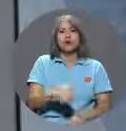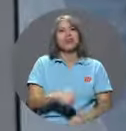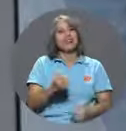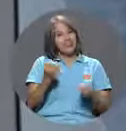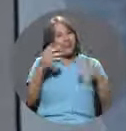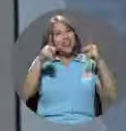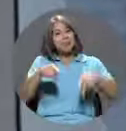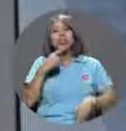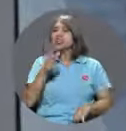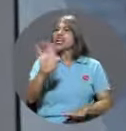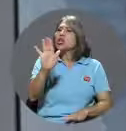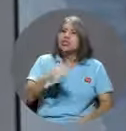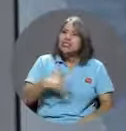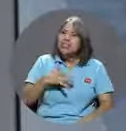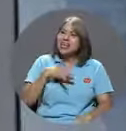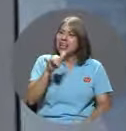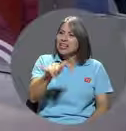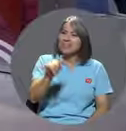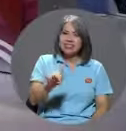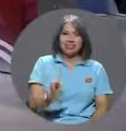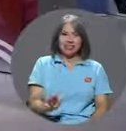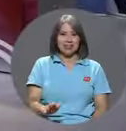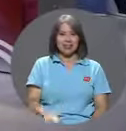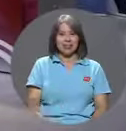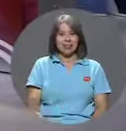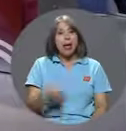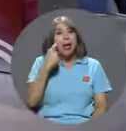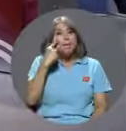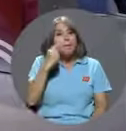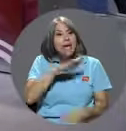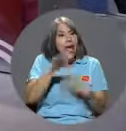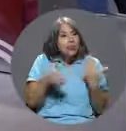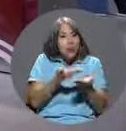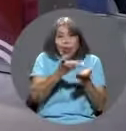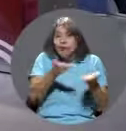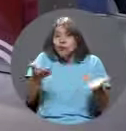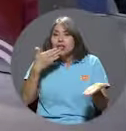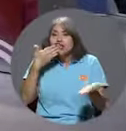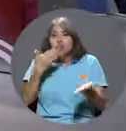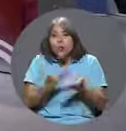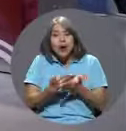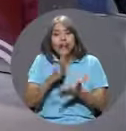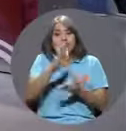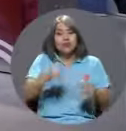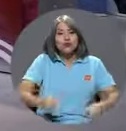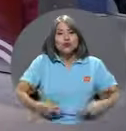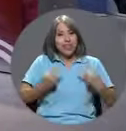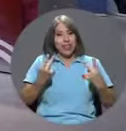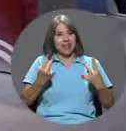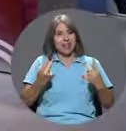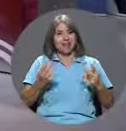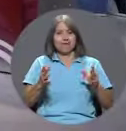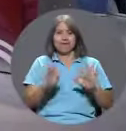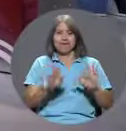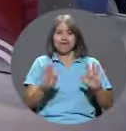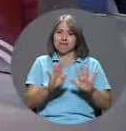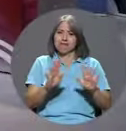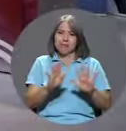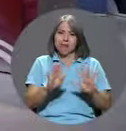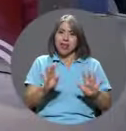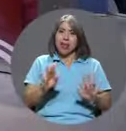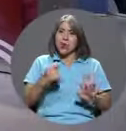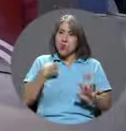es un comentario. No se sienta así, como vea todas las cosas buenas que tiene en su vida. Porque en realidad, ¿verdad?